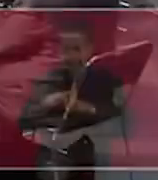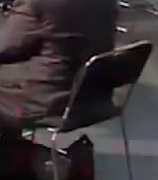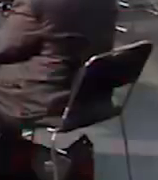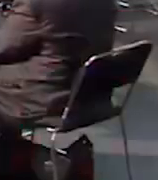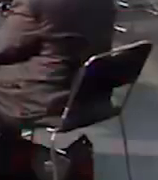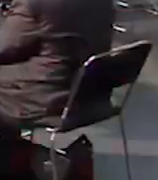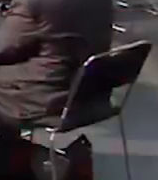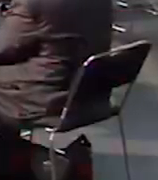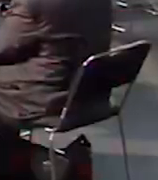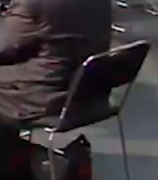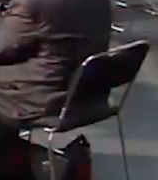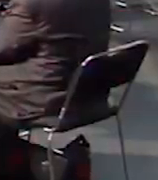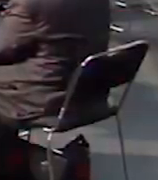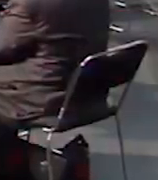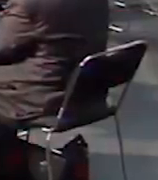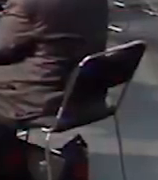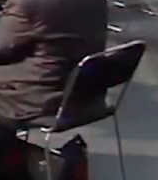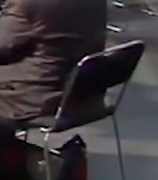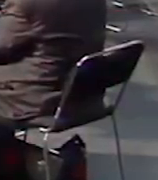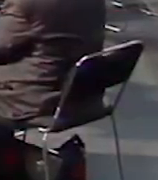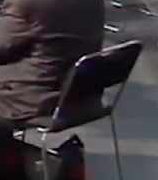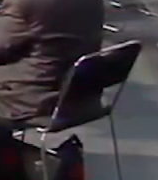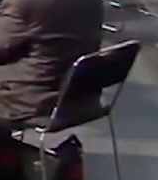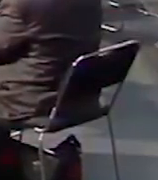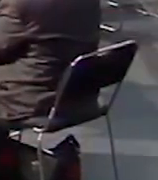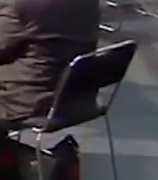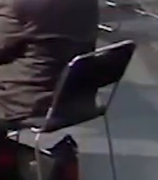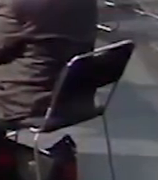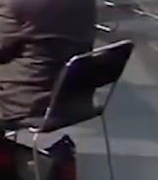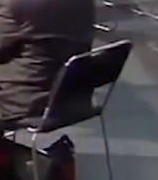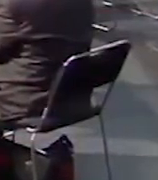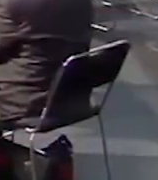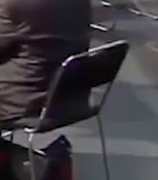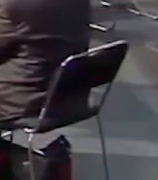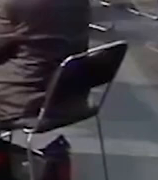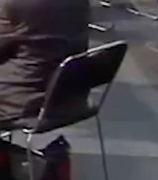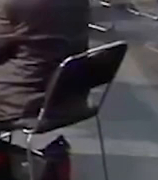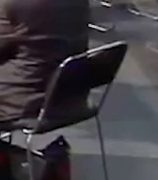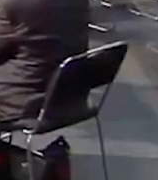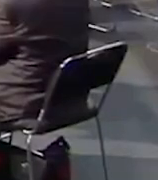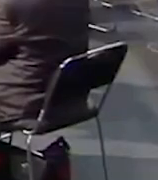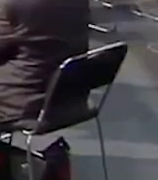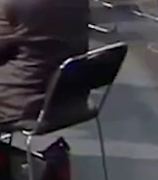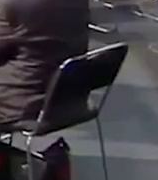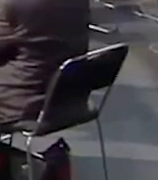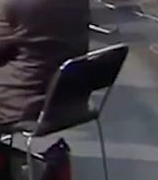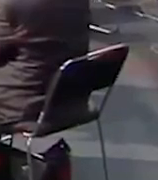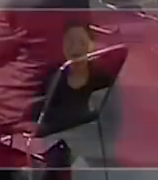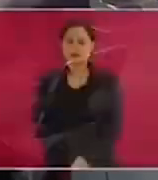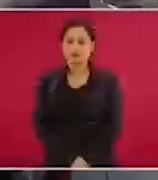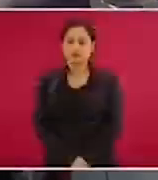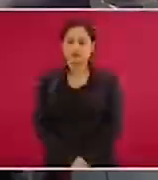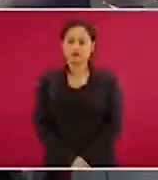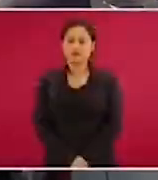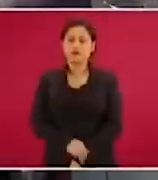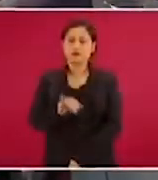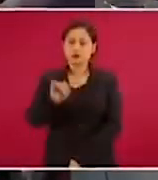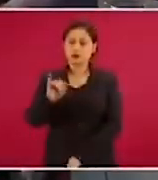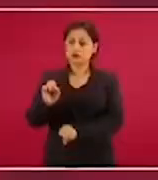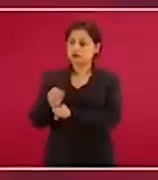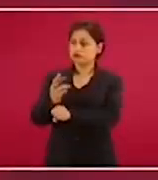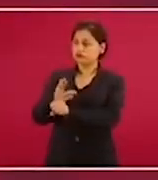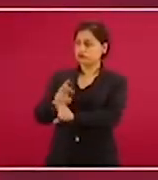hay una relación permanente, una comunicación permanente de los secretarios